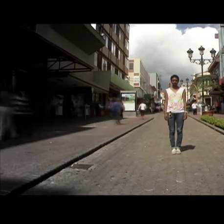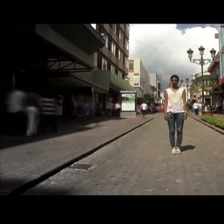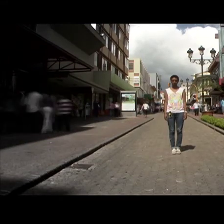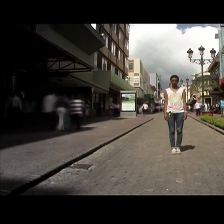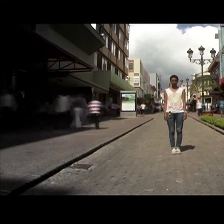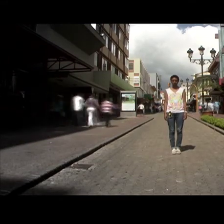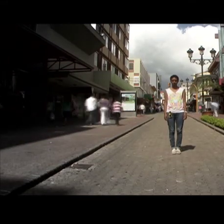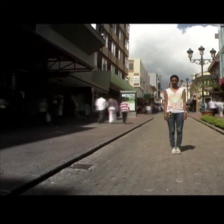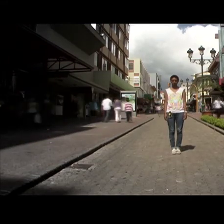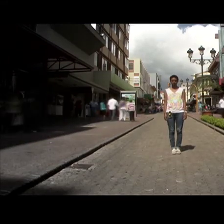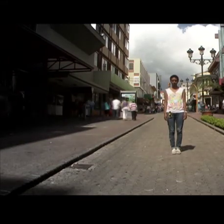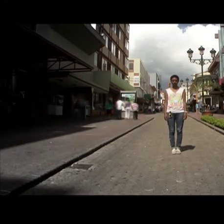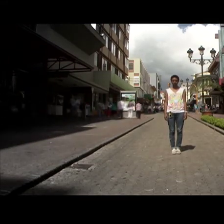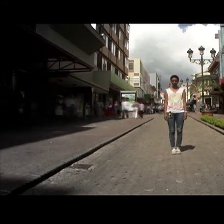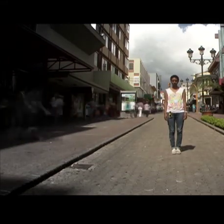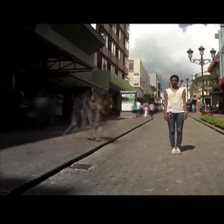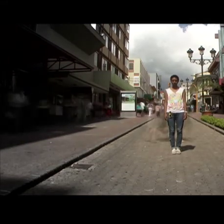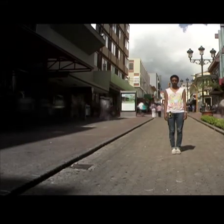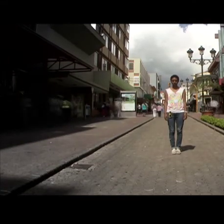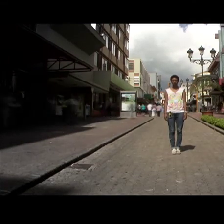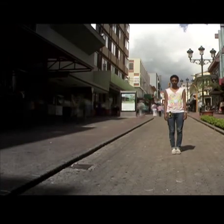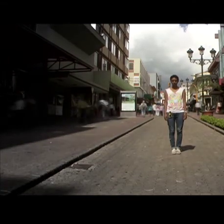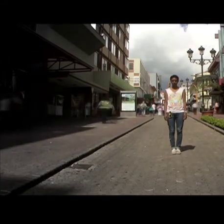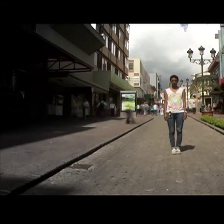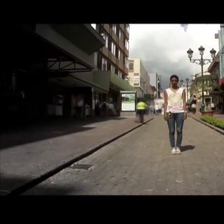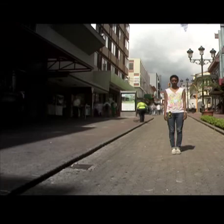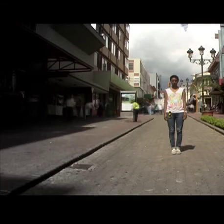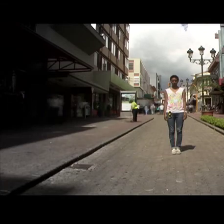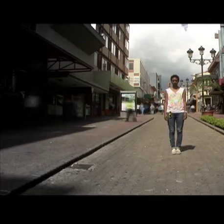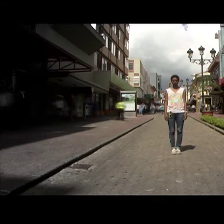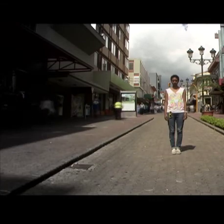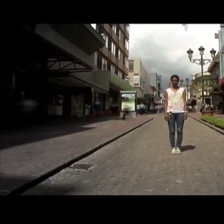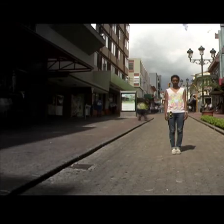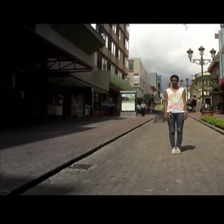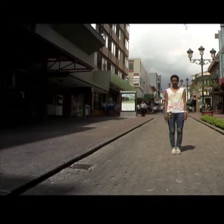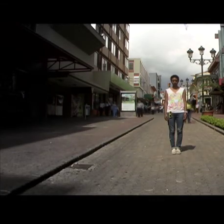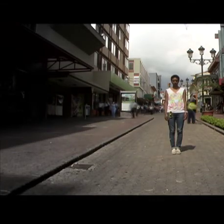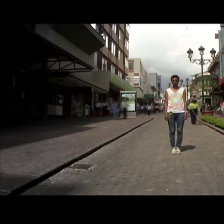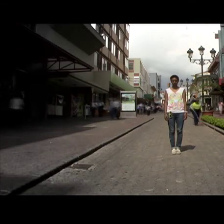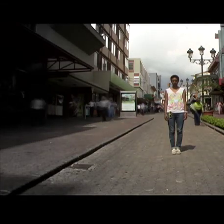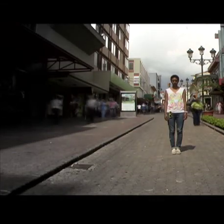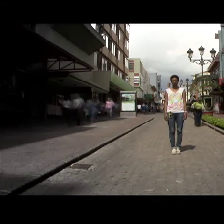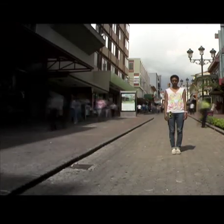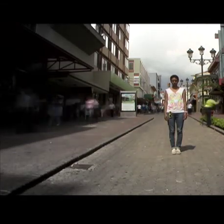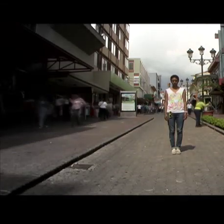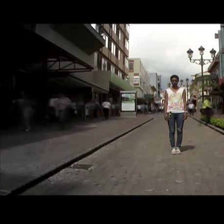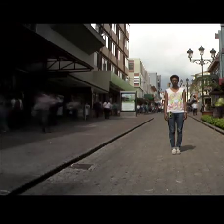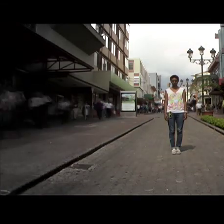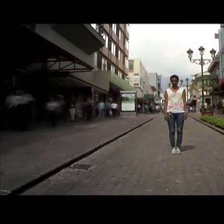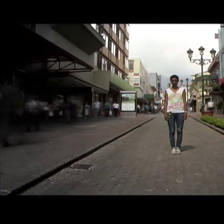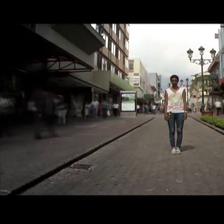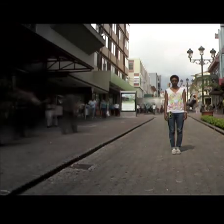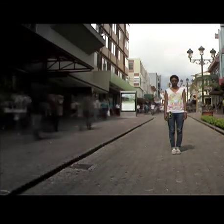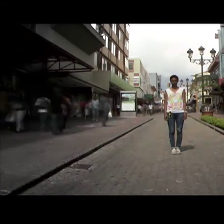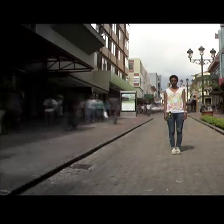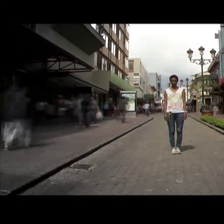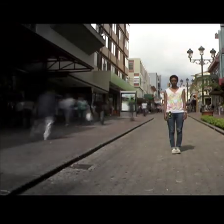¿Quién soy? No sé si puedo definirme como parte de algo o de